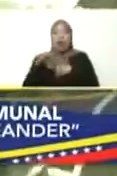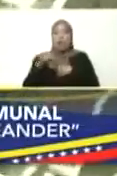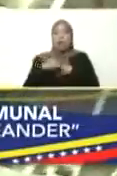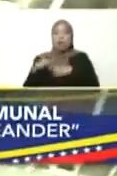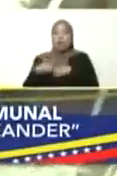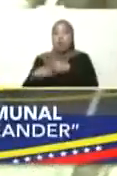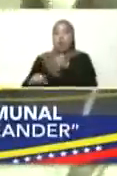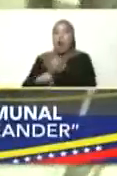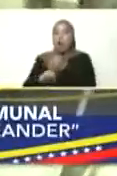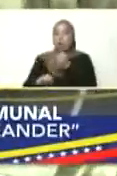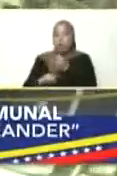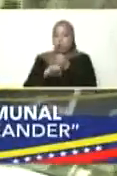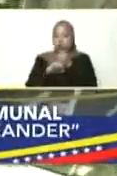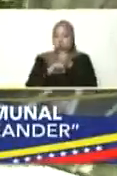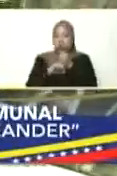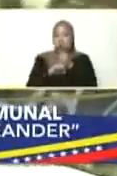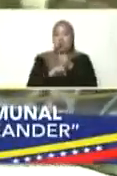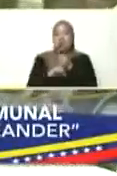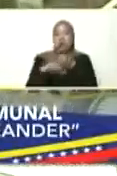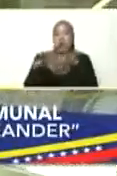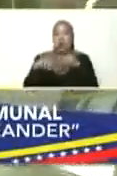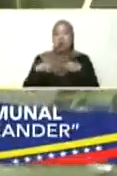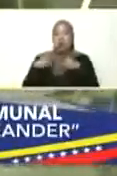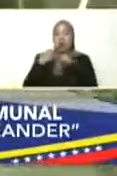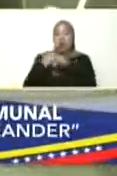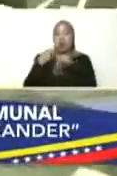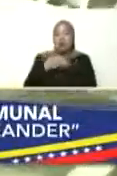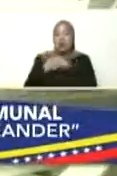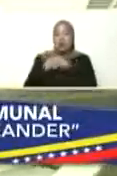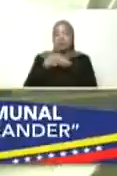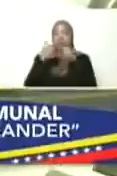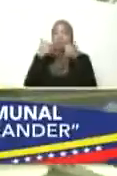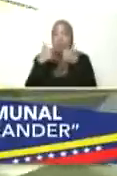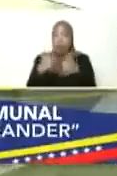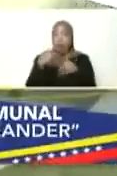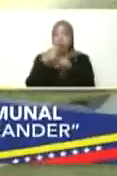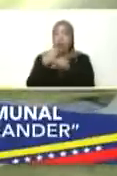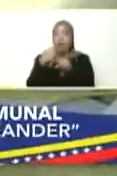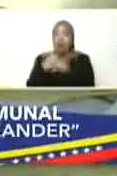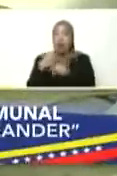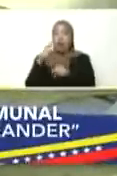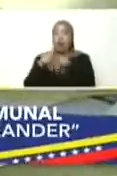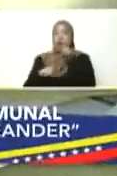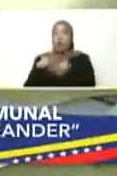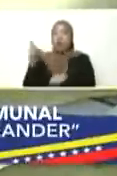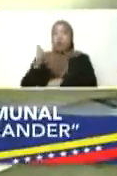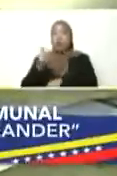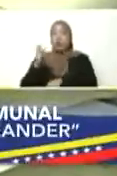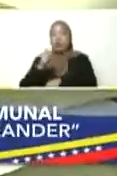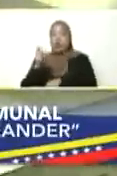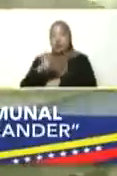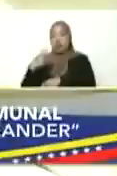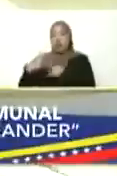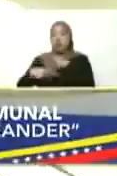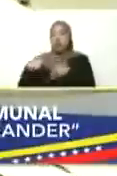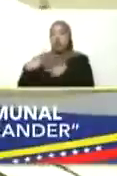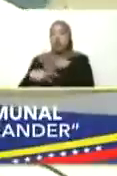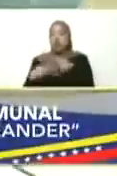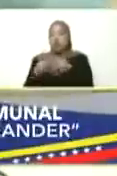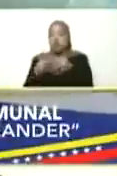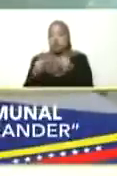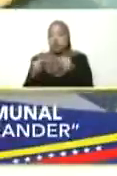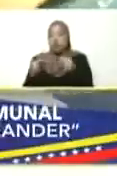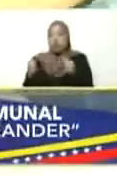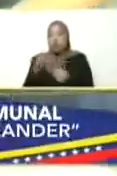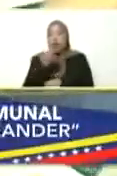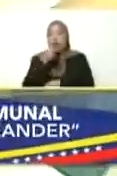el apoyo y asumiendo el compromiso de garantizar la materia prima, que es la producción de maíz para la planta,